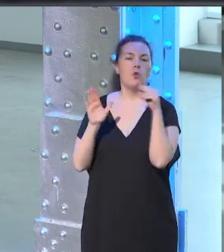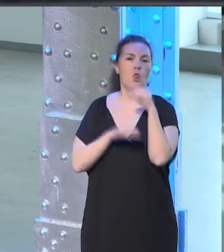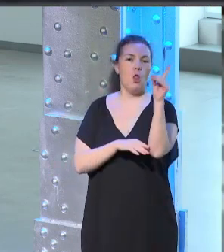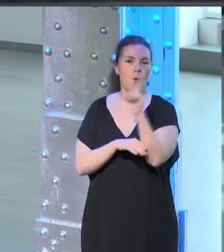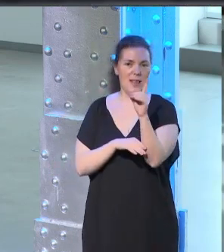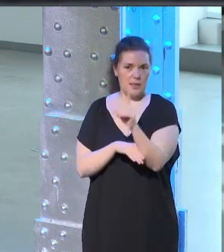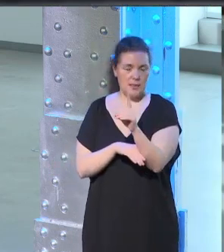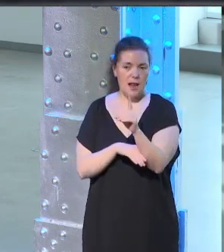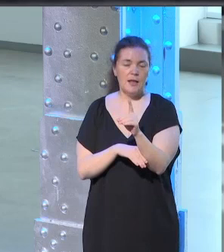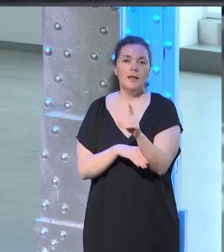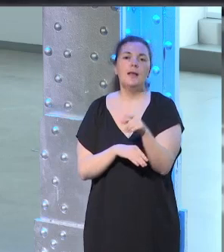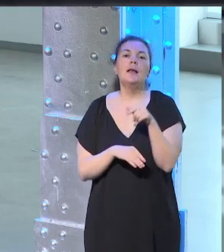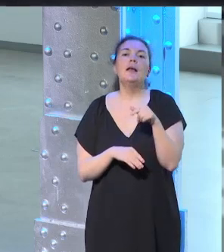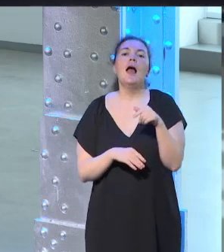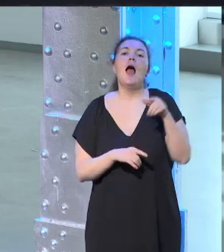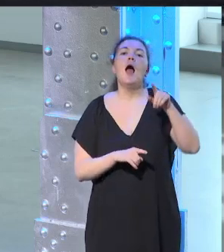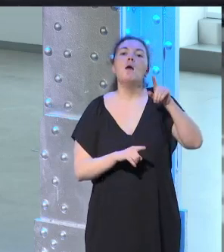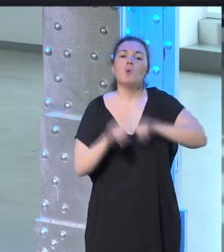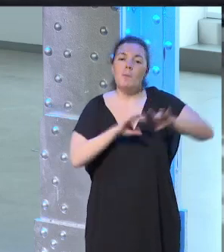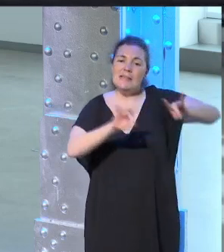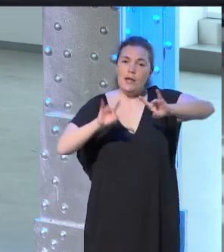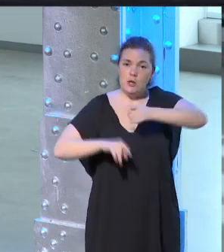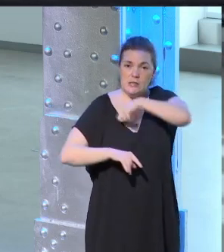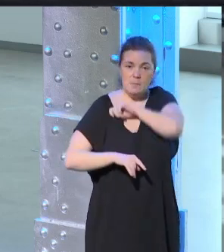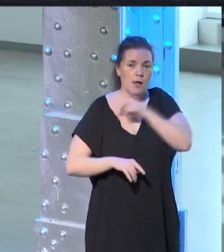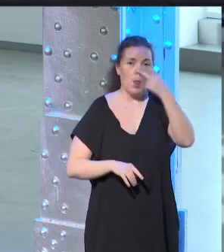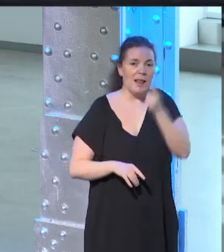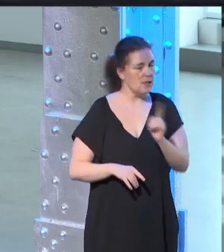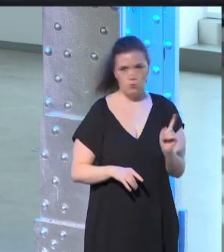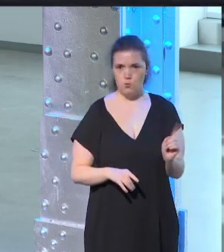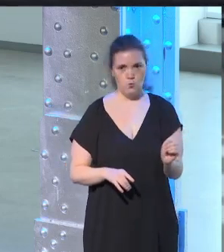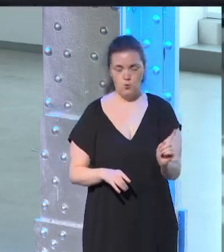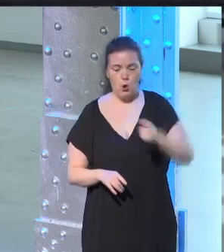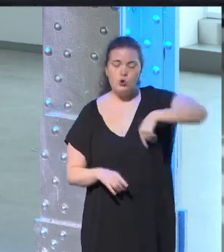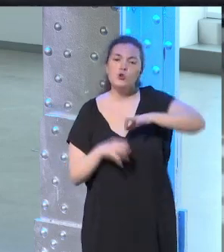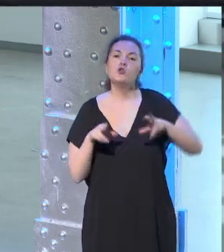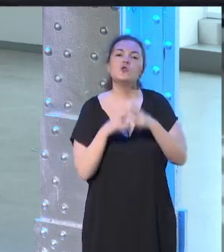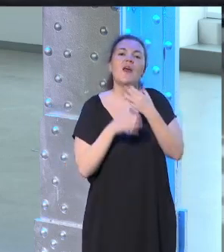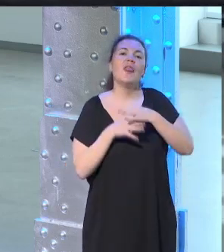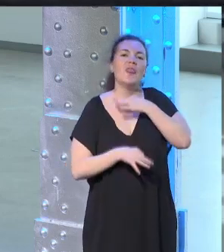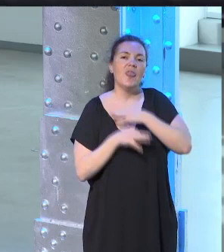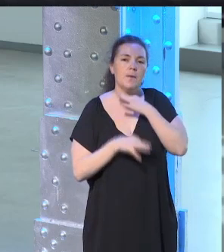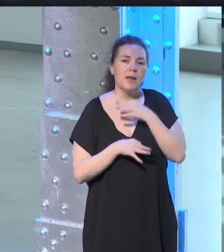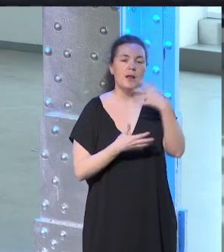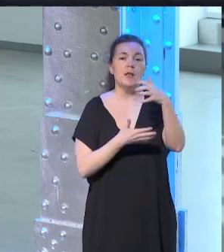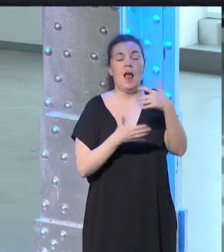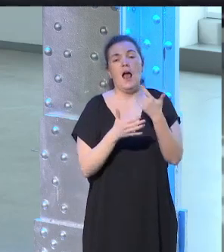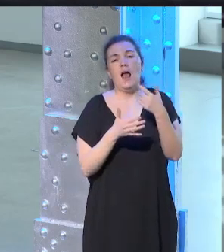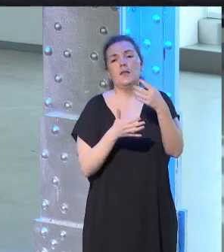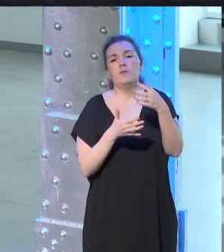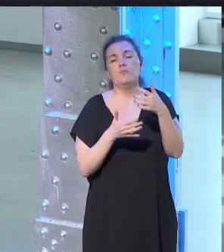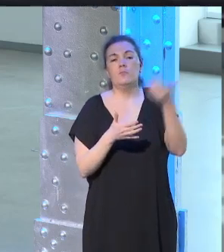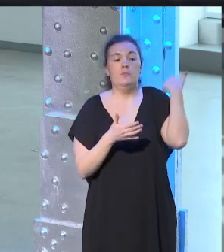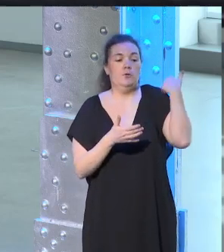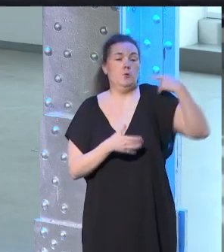decir que no es que no nos interese los problemas territoriales de España. Nosotros en sociedad civil, con distintos formatos, solo